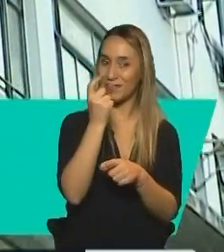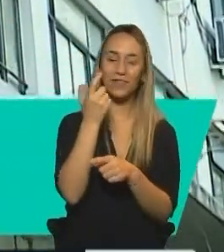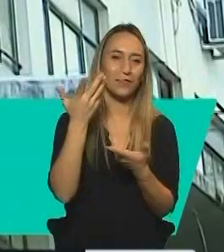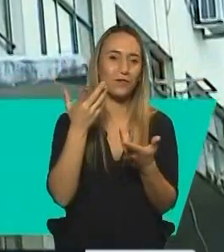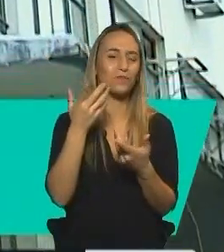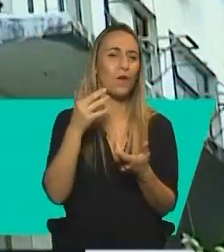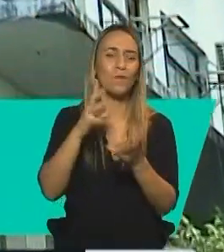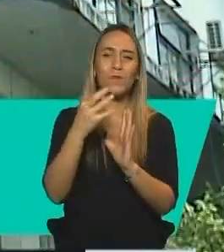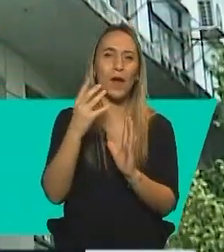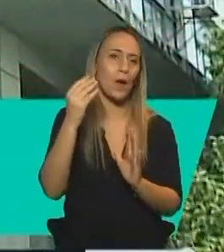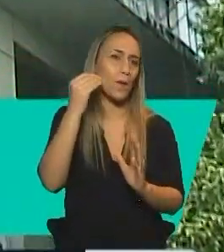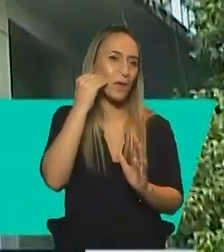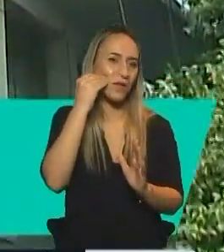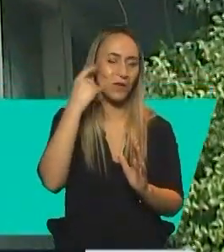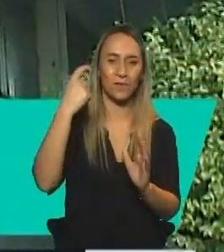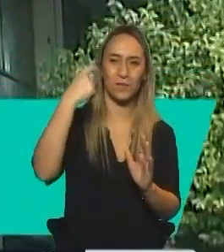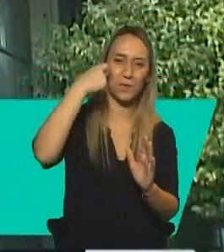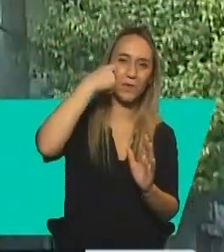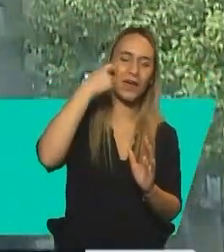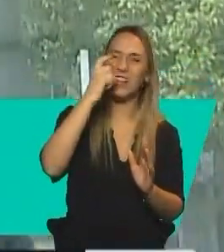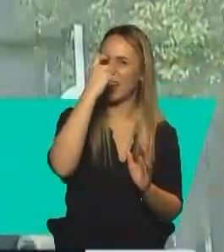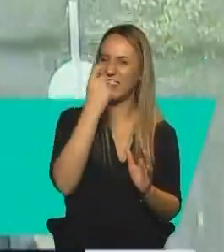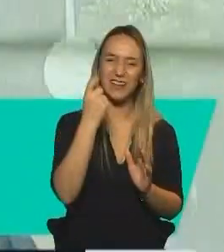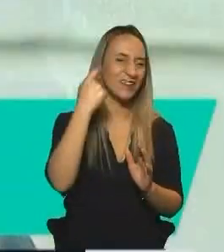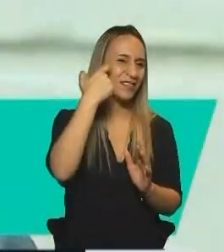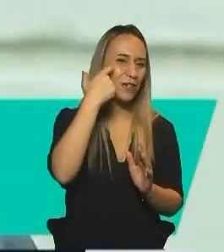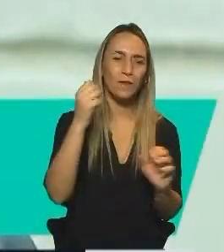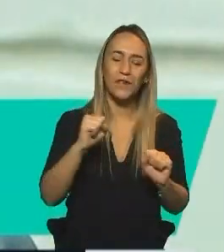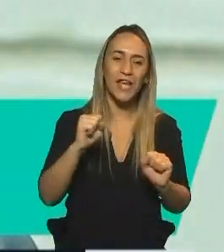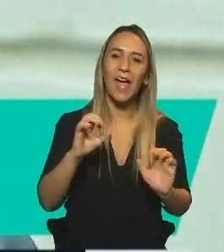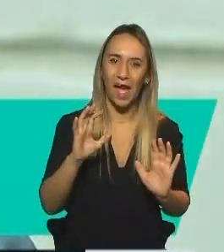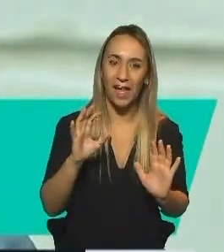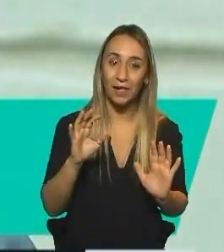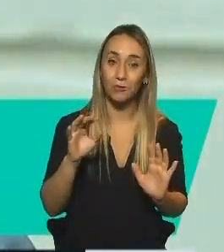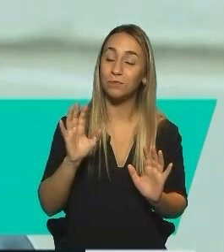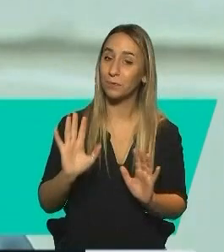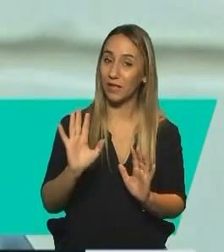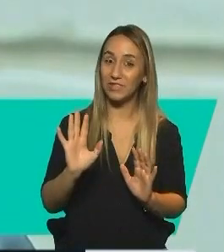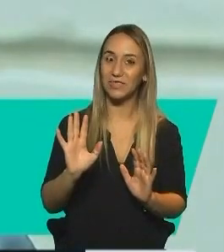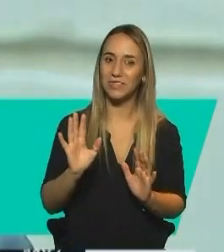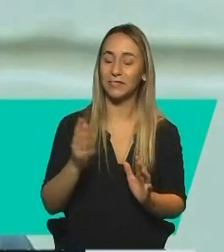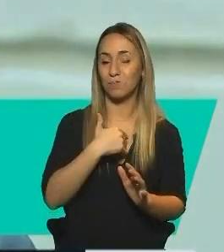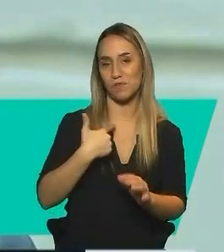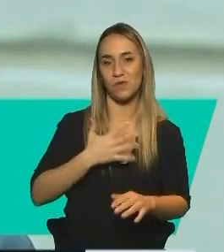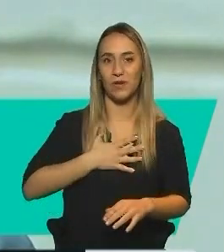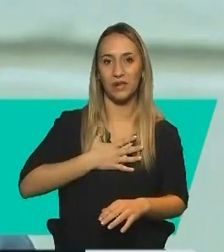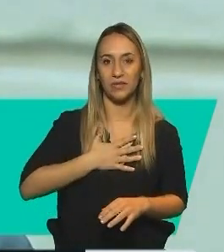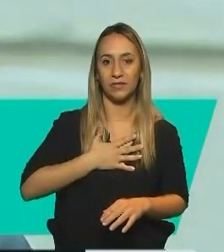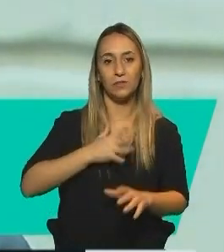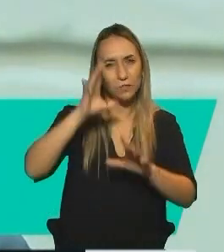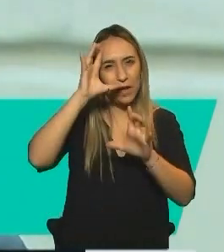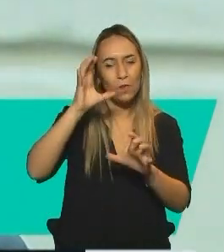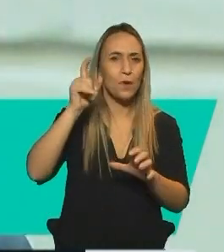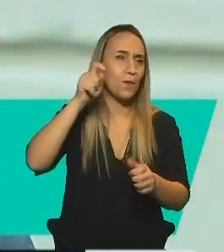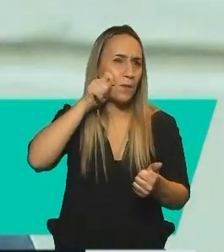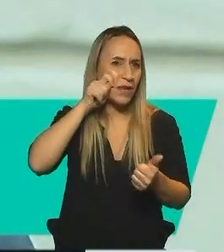tenía unos besos que nos apoyaban en la nariz fría, y eso era mi mamá. Digamos, recuerdo los besos,